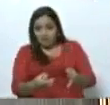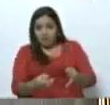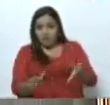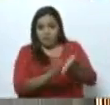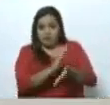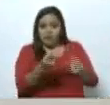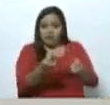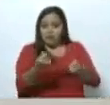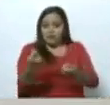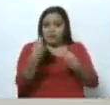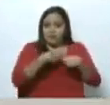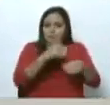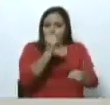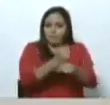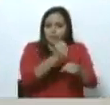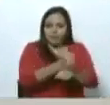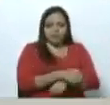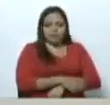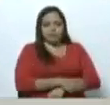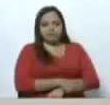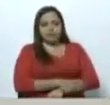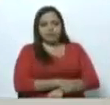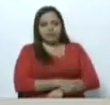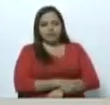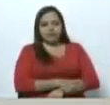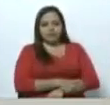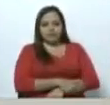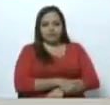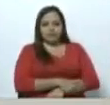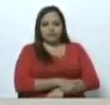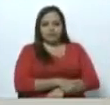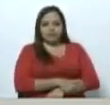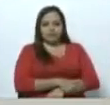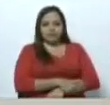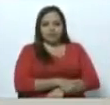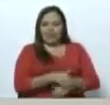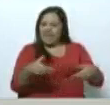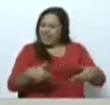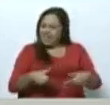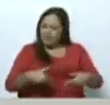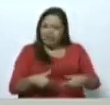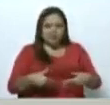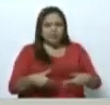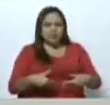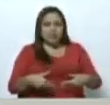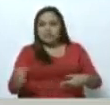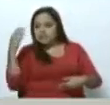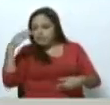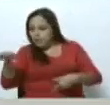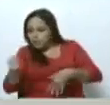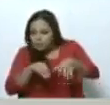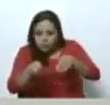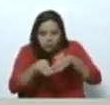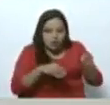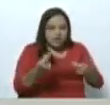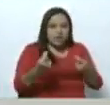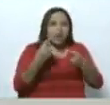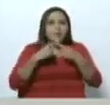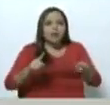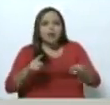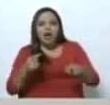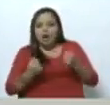en el ingreso del salario de los trabajadores y las trabajadoras. Un gran esfuerzo, recortando de todos lados, pero hoy va reconociéndolo a los